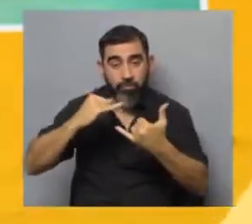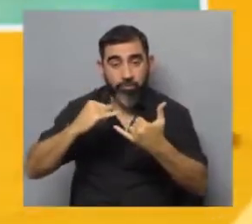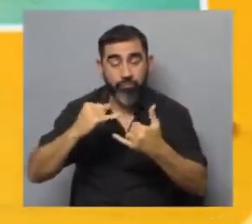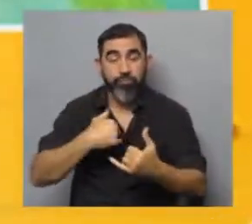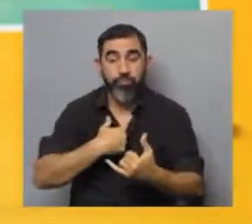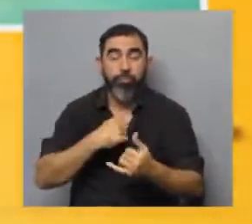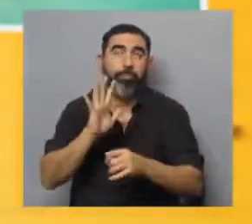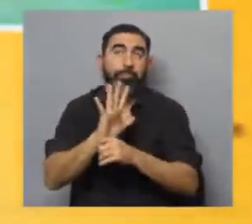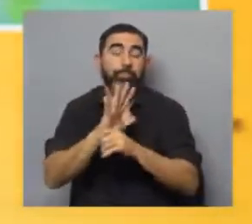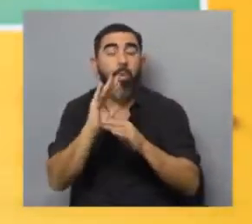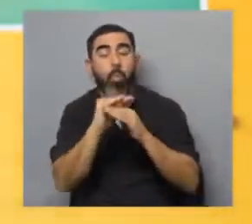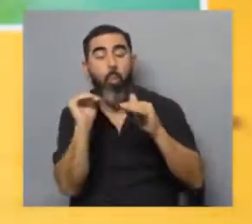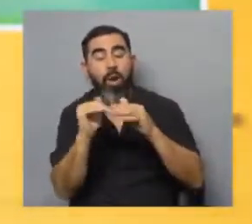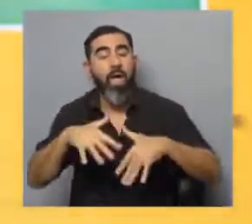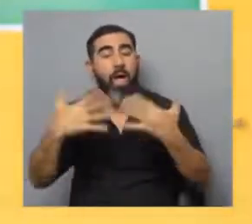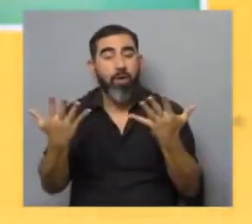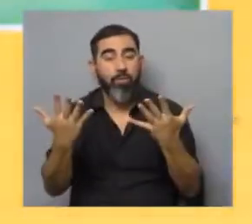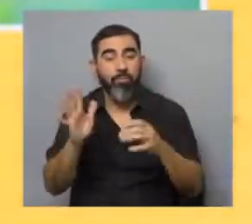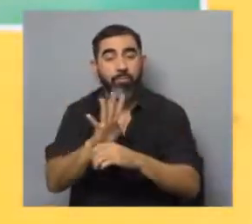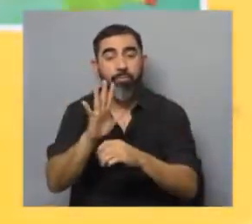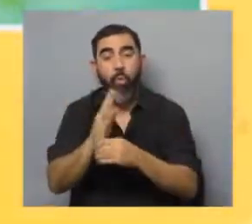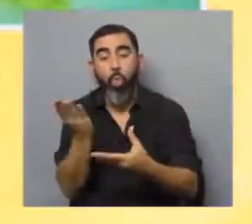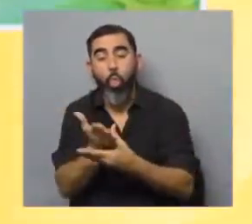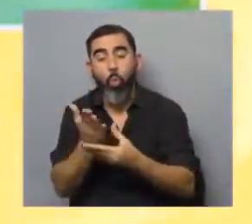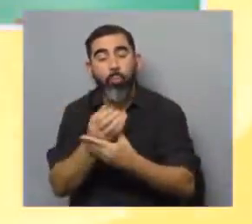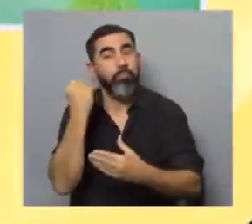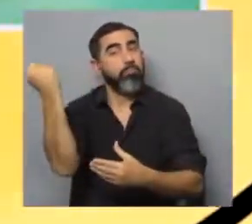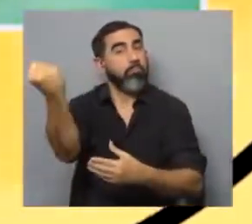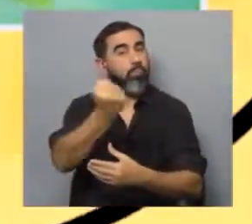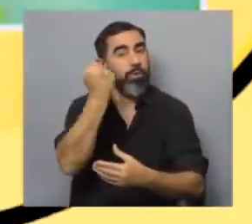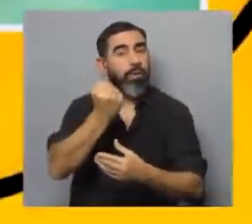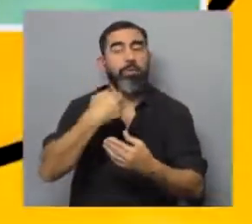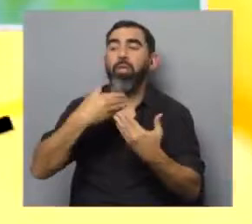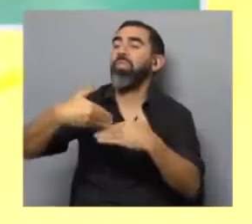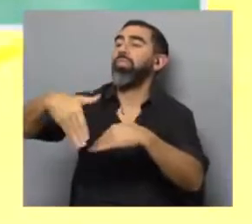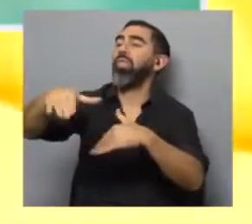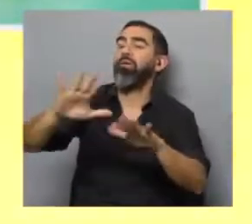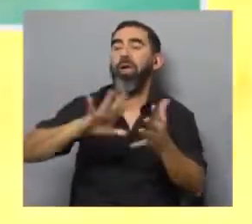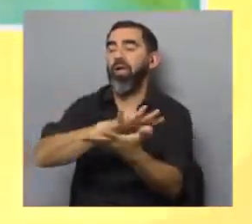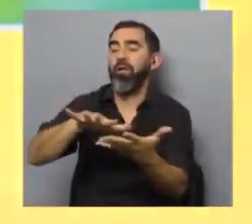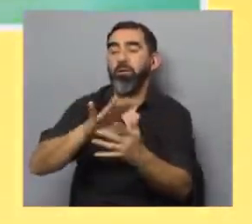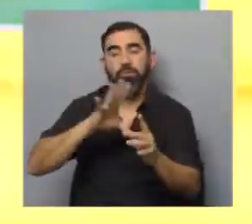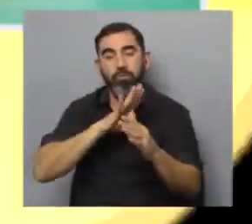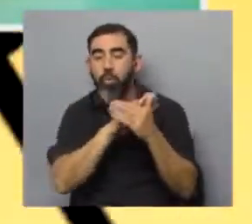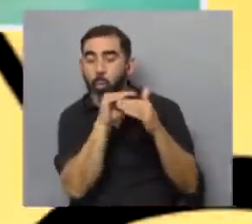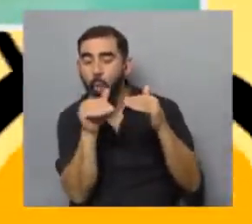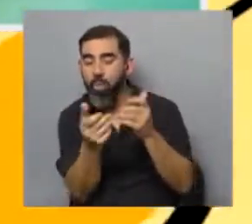quiero guardar algo, ¿no? Es como si yo tengo un documento muy importante, no lo dejo ahí a mano, lo pongo en un